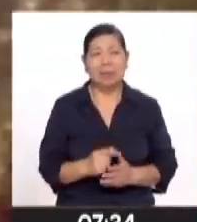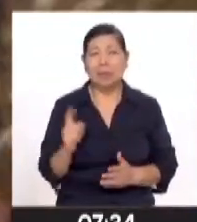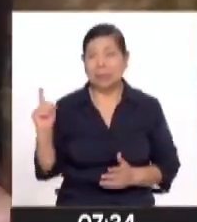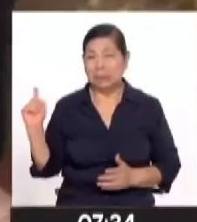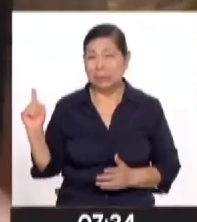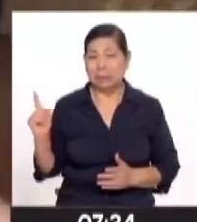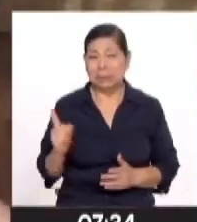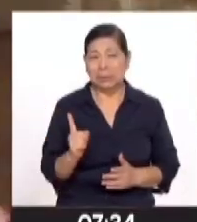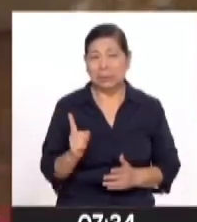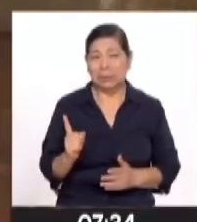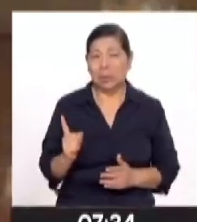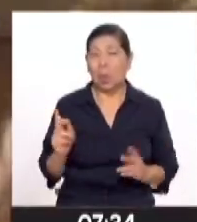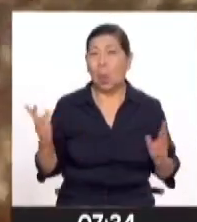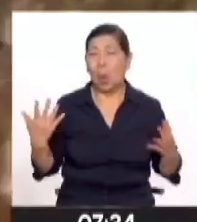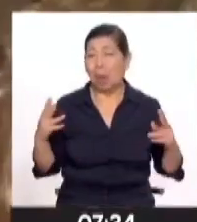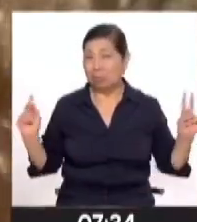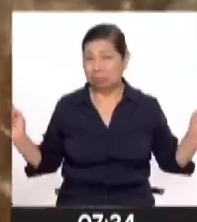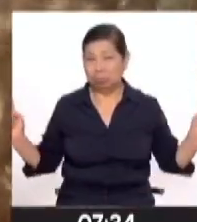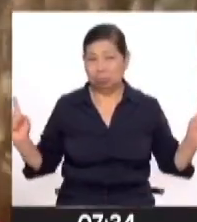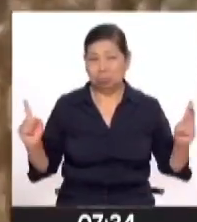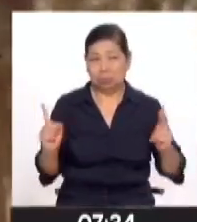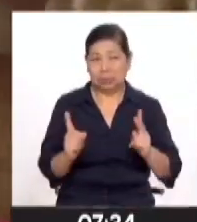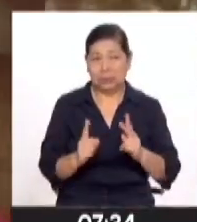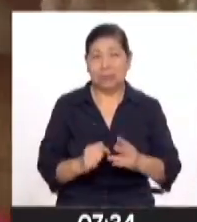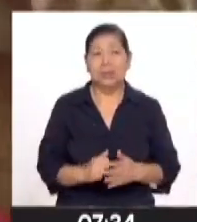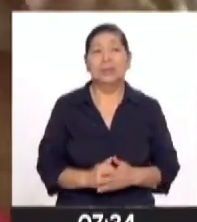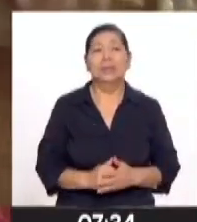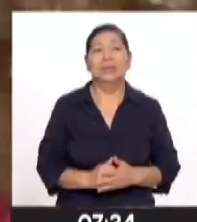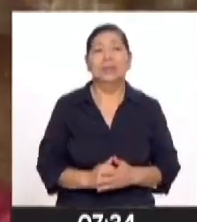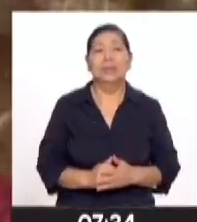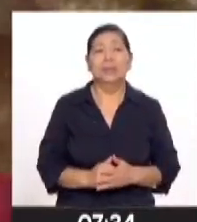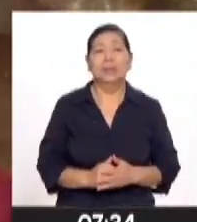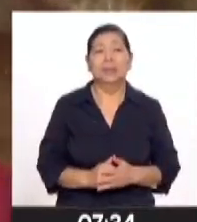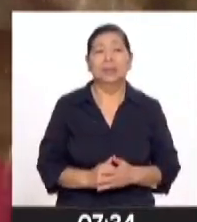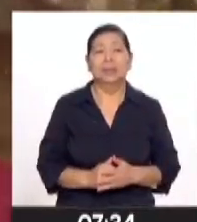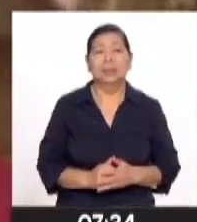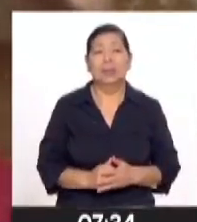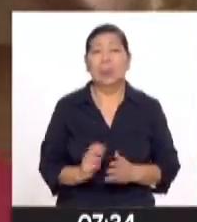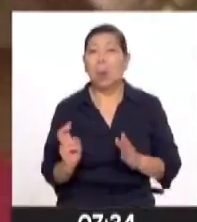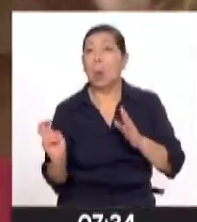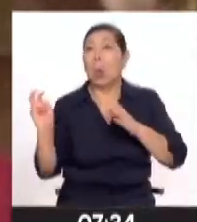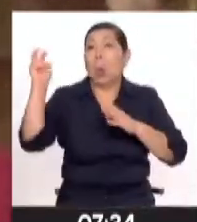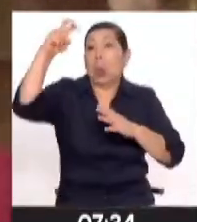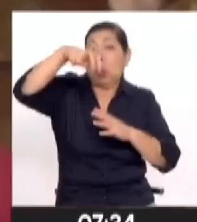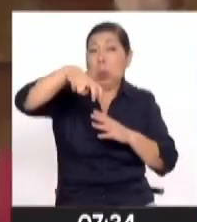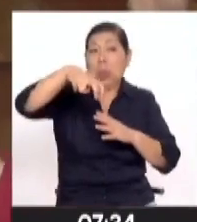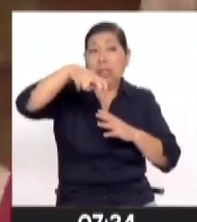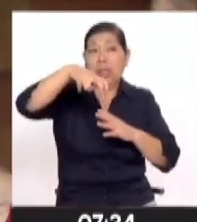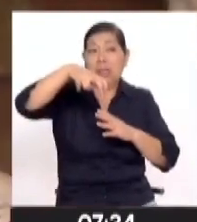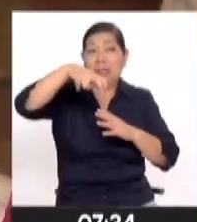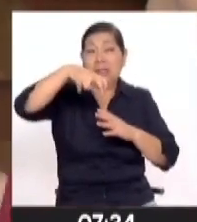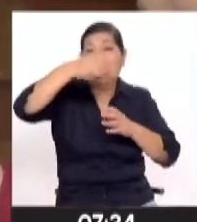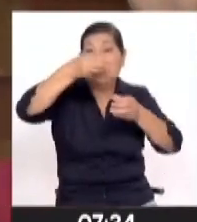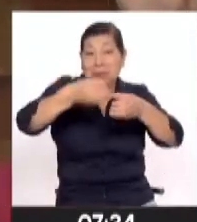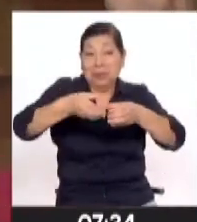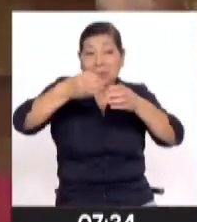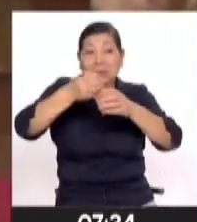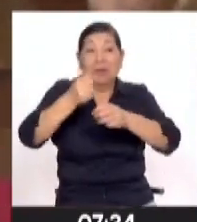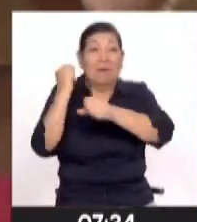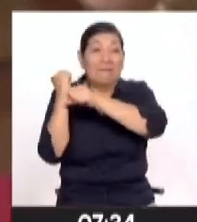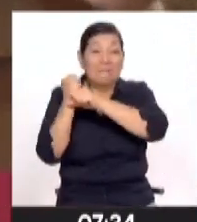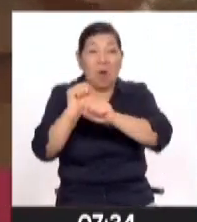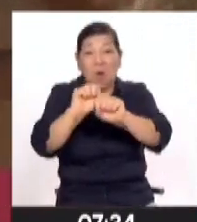allá, o vienen de allá. ¿Y esta reja? ¿Qué me dice esta reja? De ahí se suben, pues. Por esas rendijas rompe, a veces se